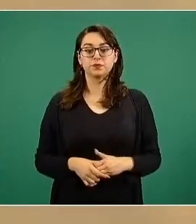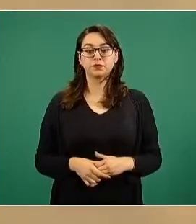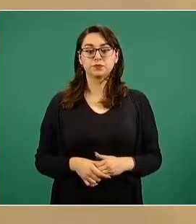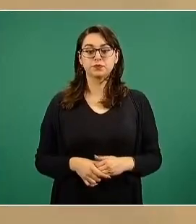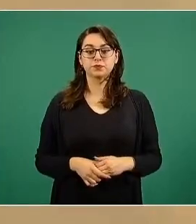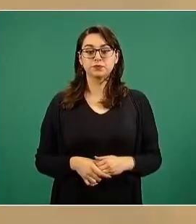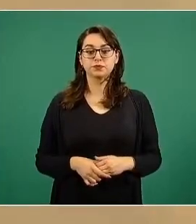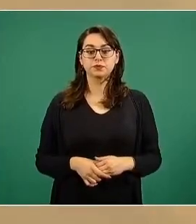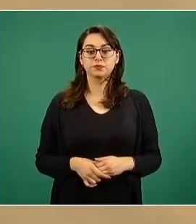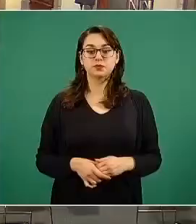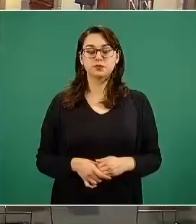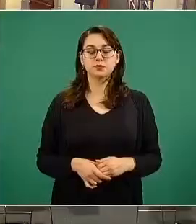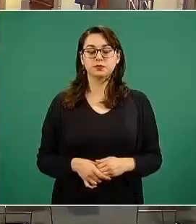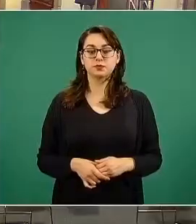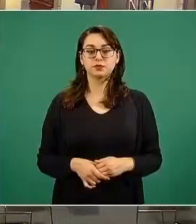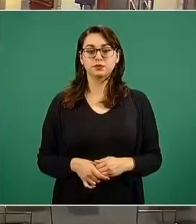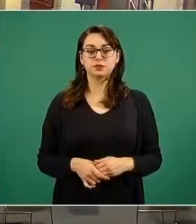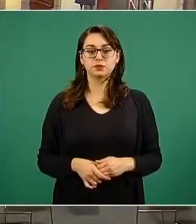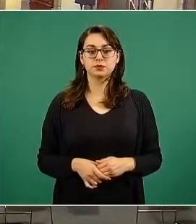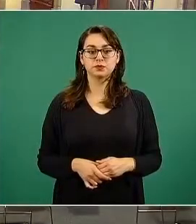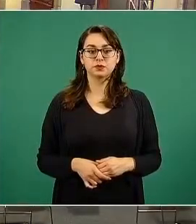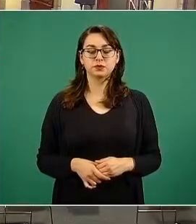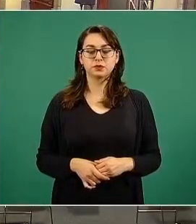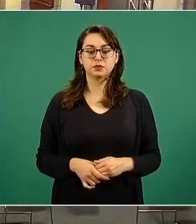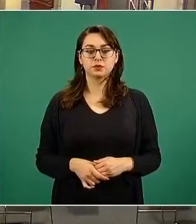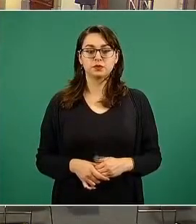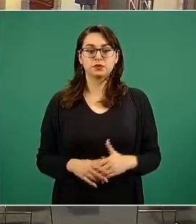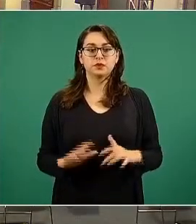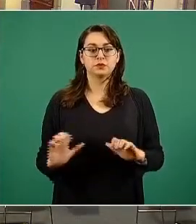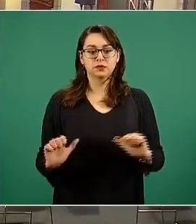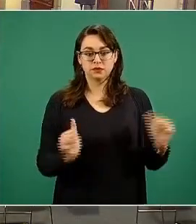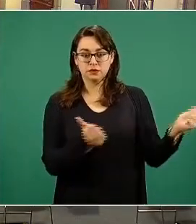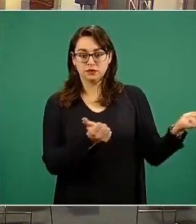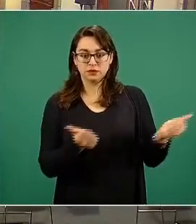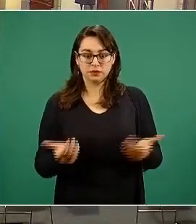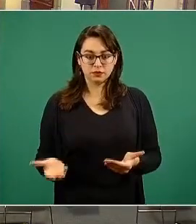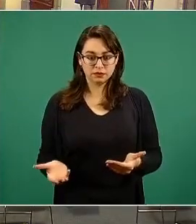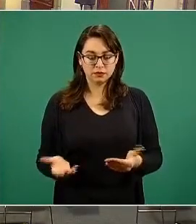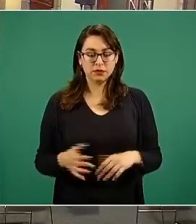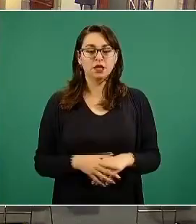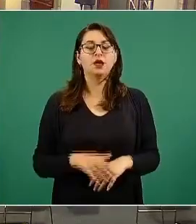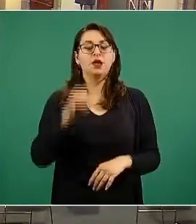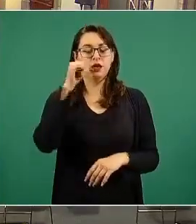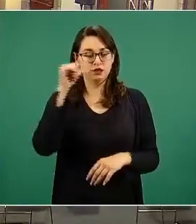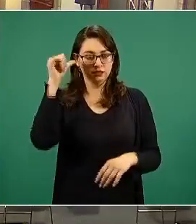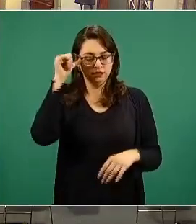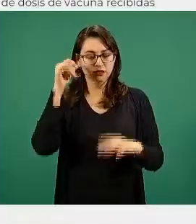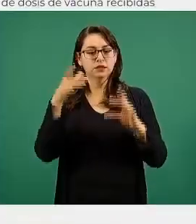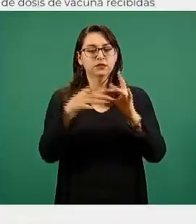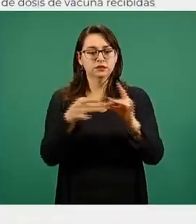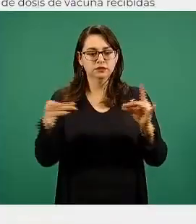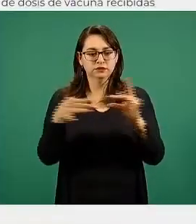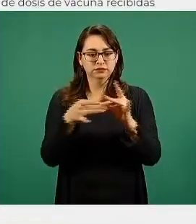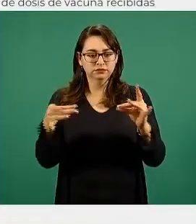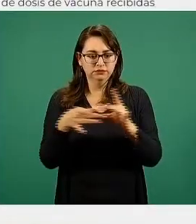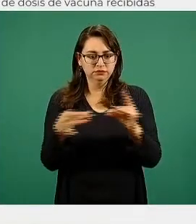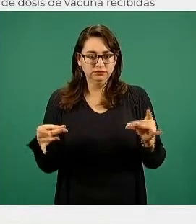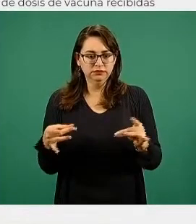Y el avance porcentual de los embarques. Ayer comentaba yo mismo, aquí teníamos